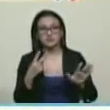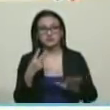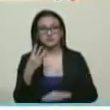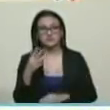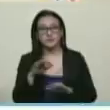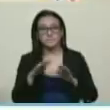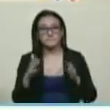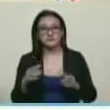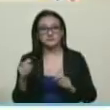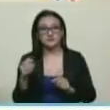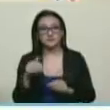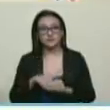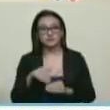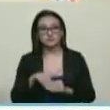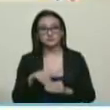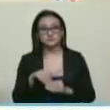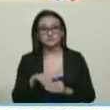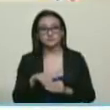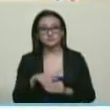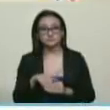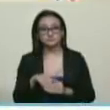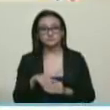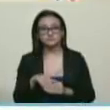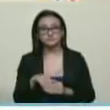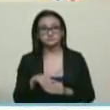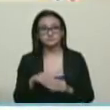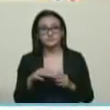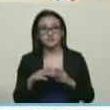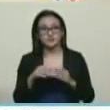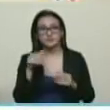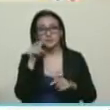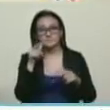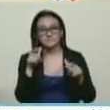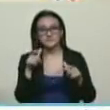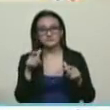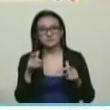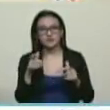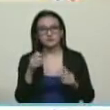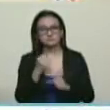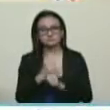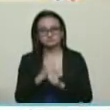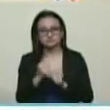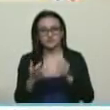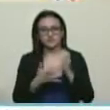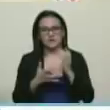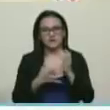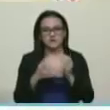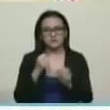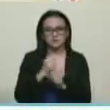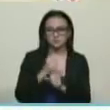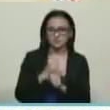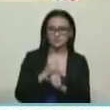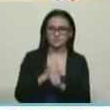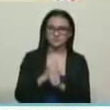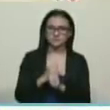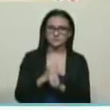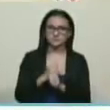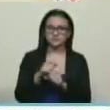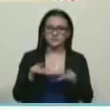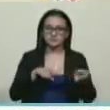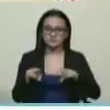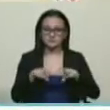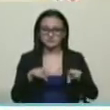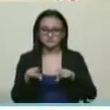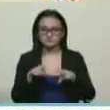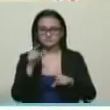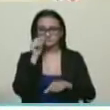28.773 mesas de votación. Todo nuestro personal técnico, operadores, operadoras, los coordinadores,